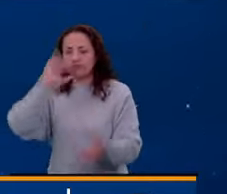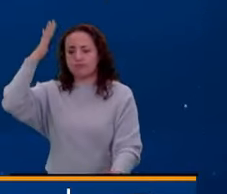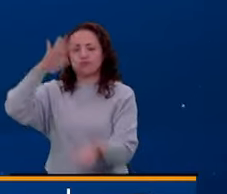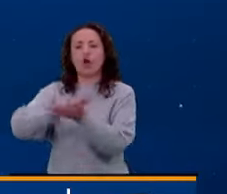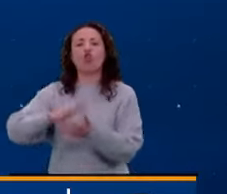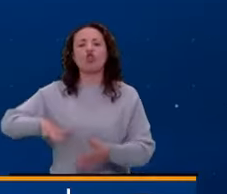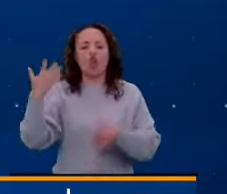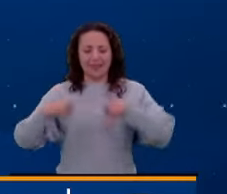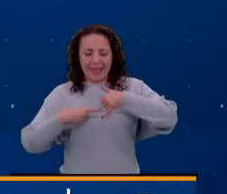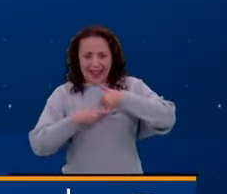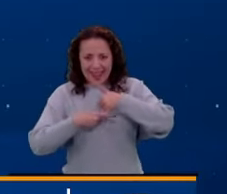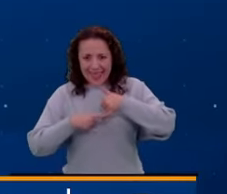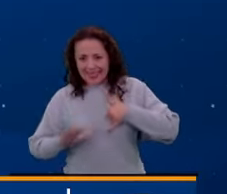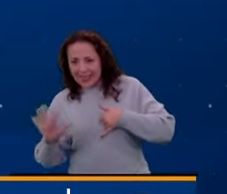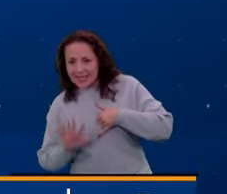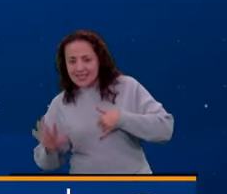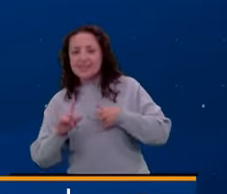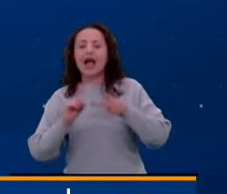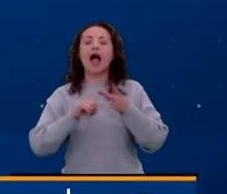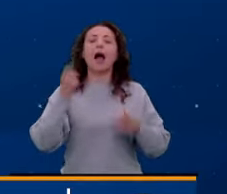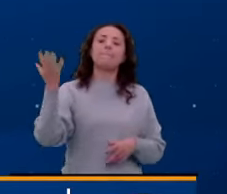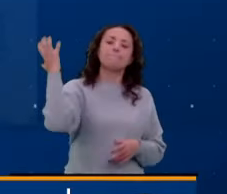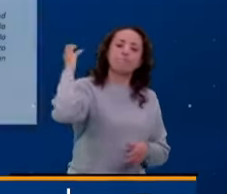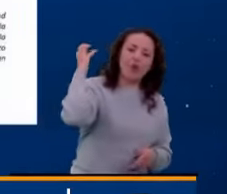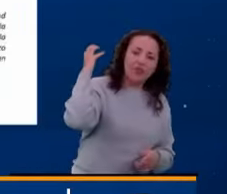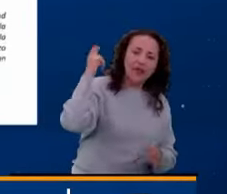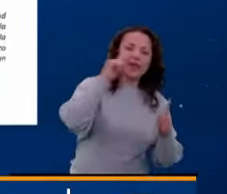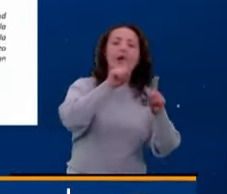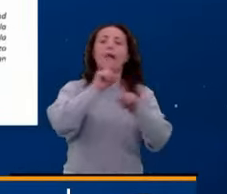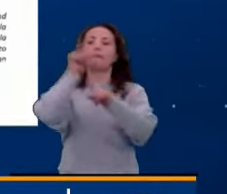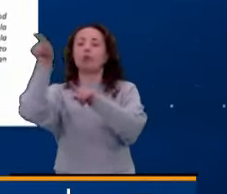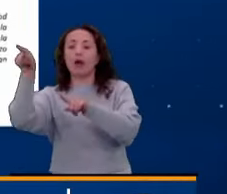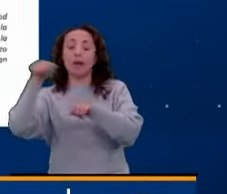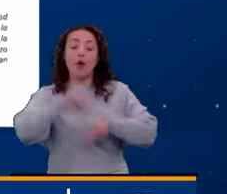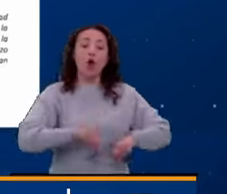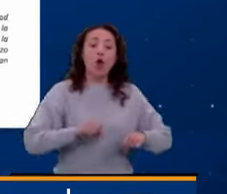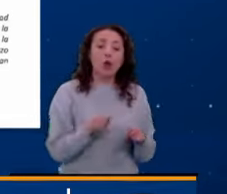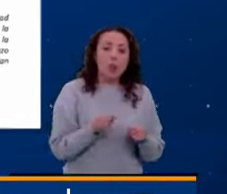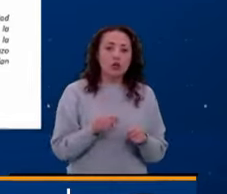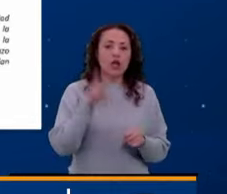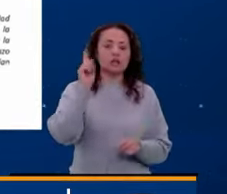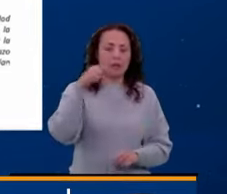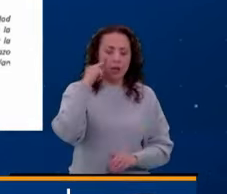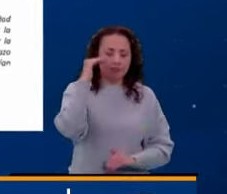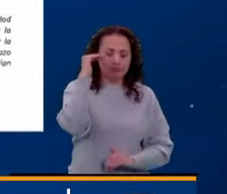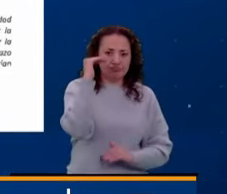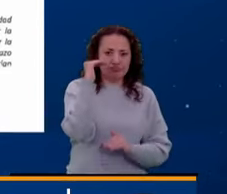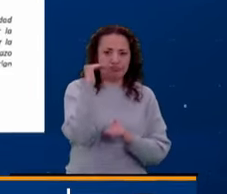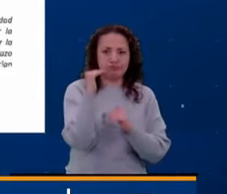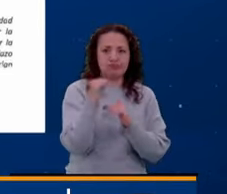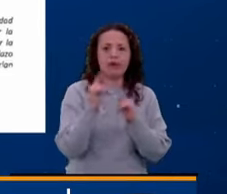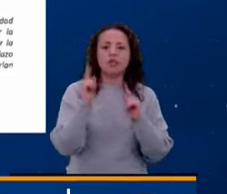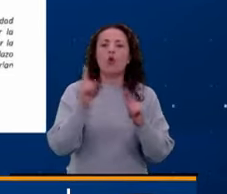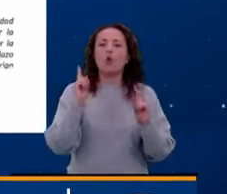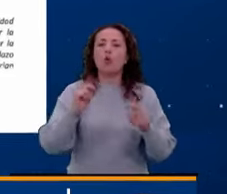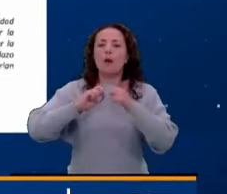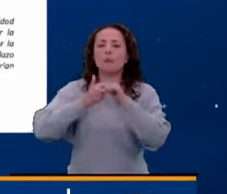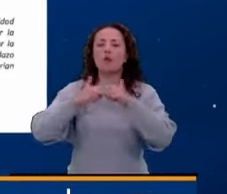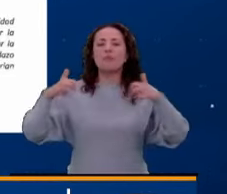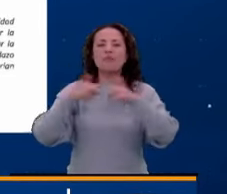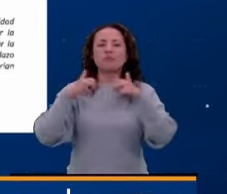de Montería y de Bucaramanga, mientras que en la ciudad de Bogotá se está reduciendo a niveles críticos. Esto como resultado de la falla eléctrica de la refinería